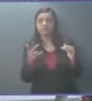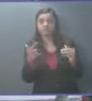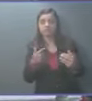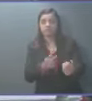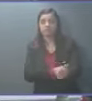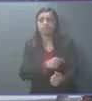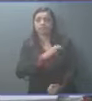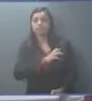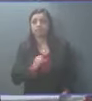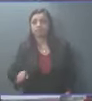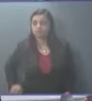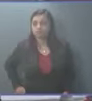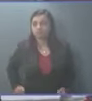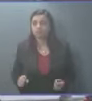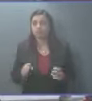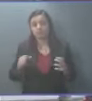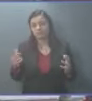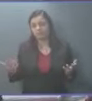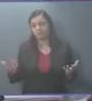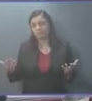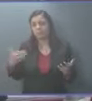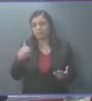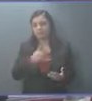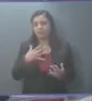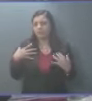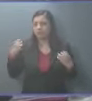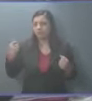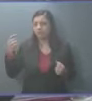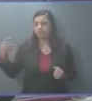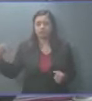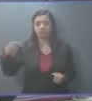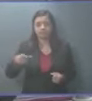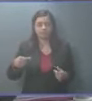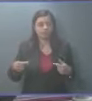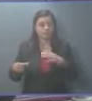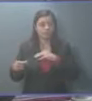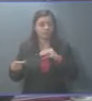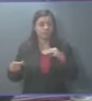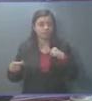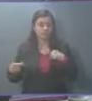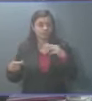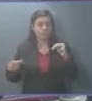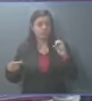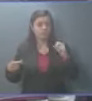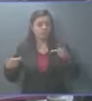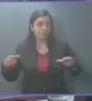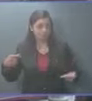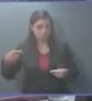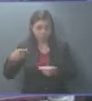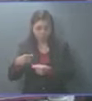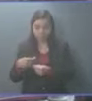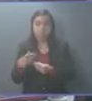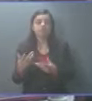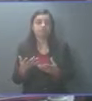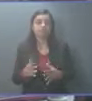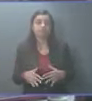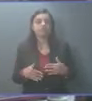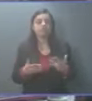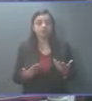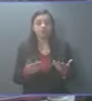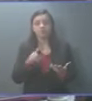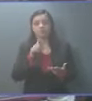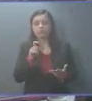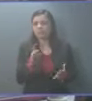Hospital El Salvador versus también la inversión que ha hecho el Ministerio de Obras Públicas? Después le voy a decir por